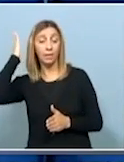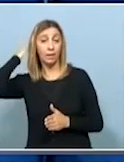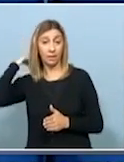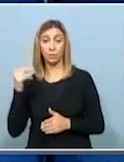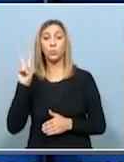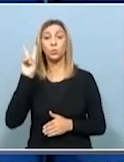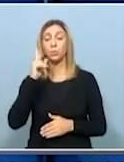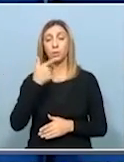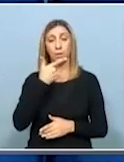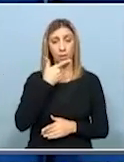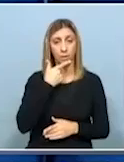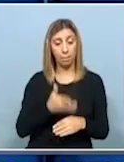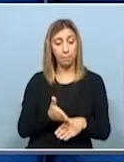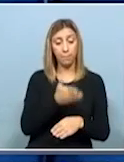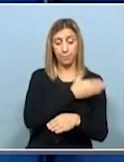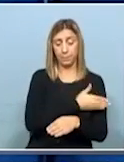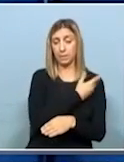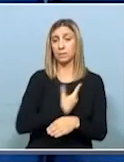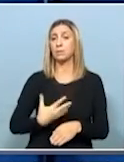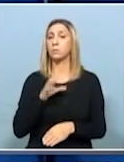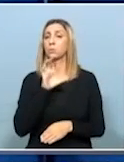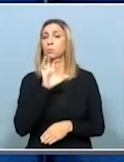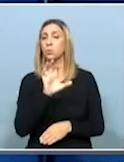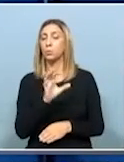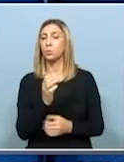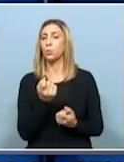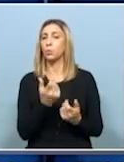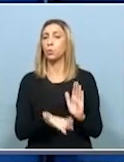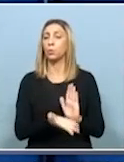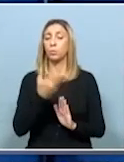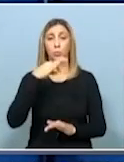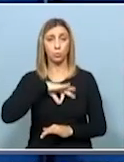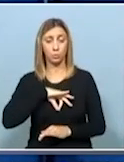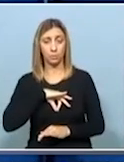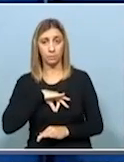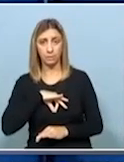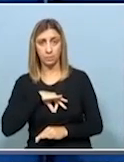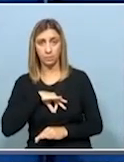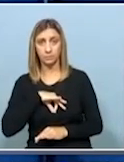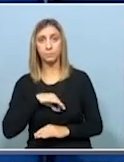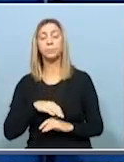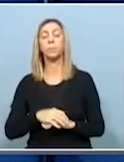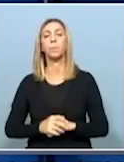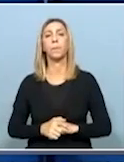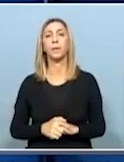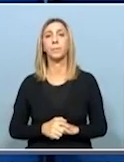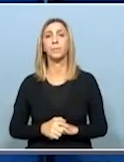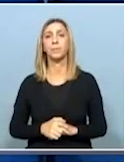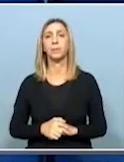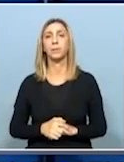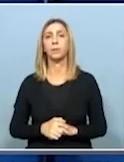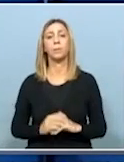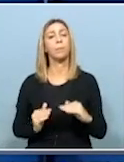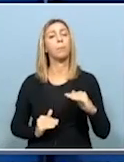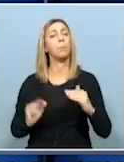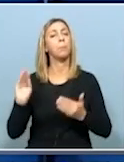y 2017 el gobernador otorgó Un aumento salarial que implicó o que estuvo